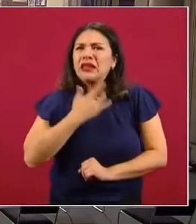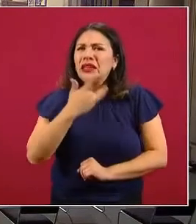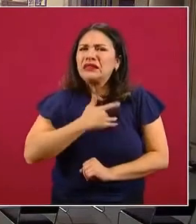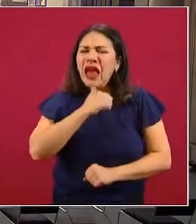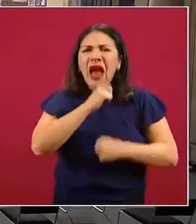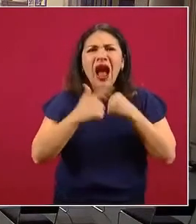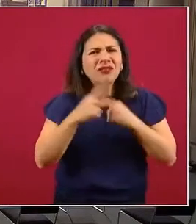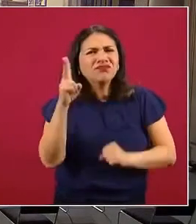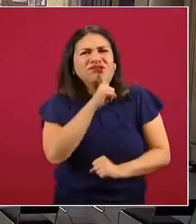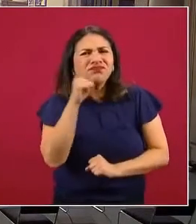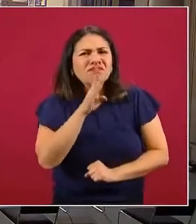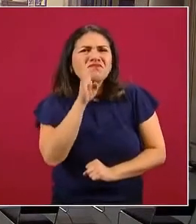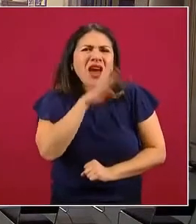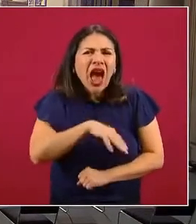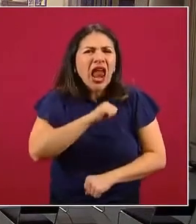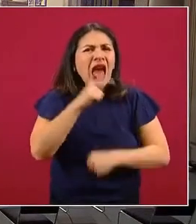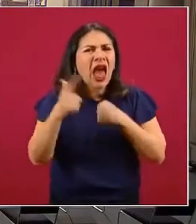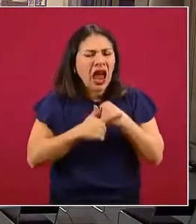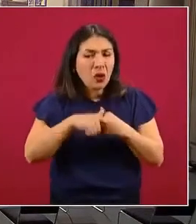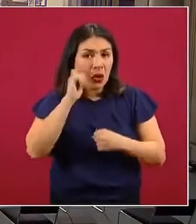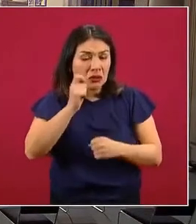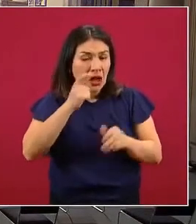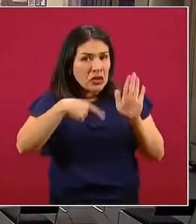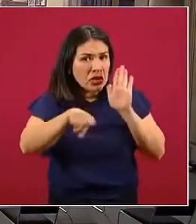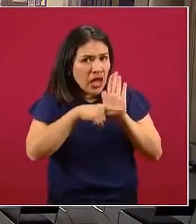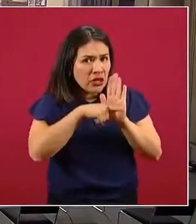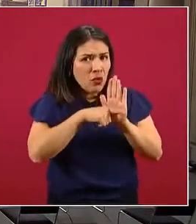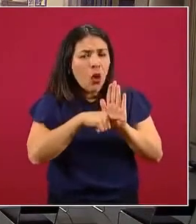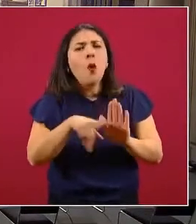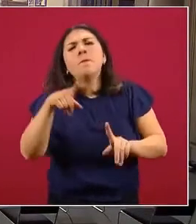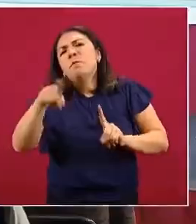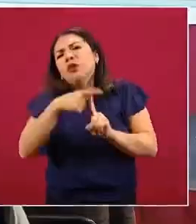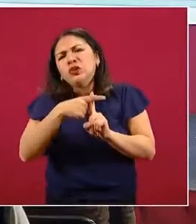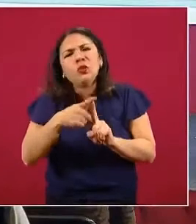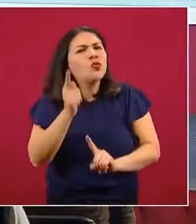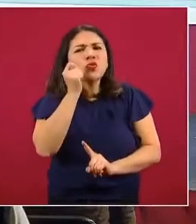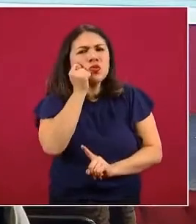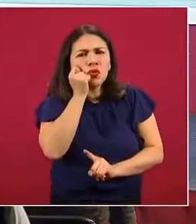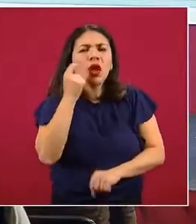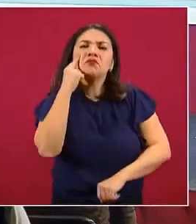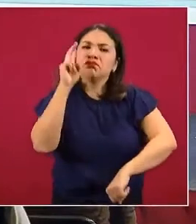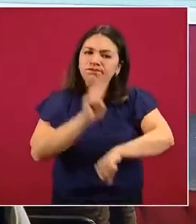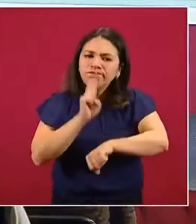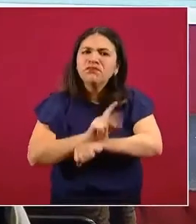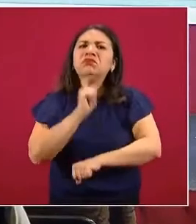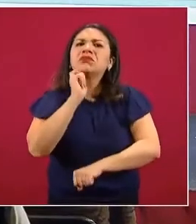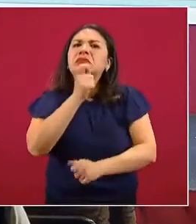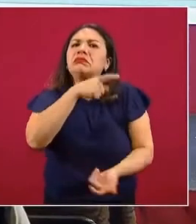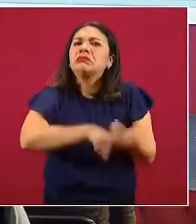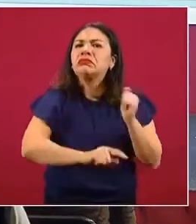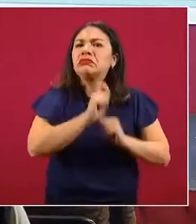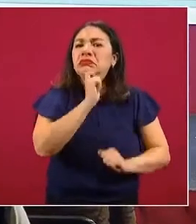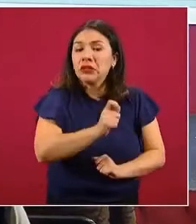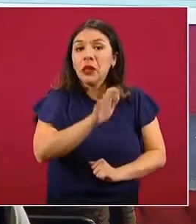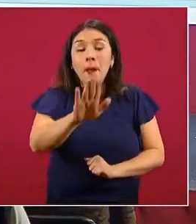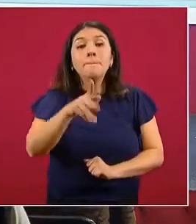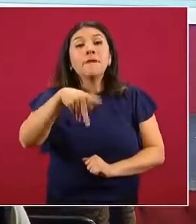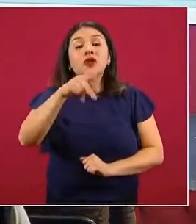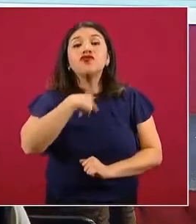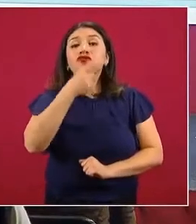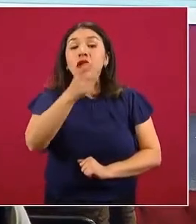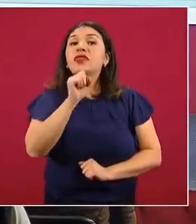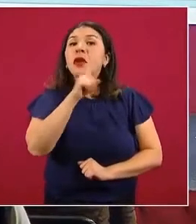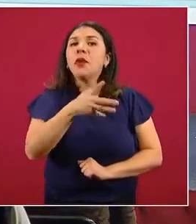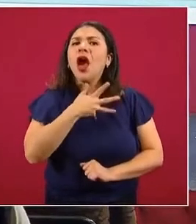síntomas respiratorios, más allá que hayan salido negativos o positivos a la prueba confirmatoria. Pero decíamos,